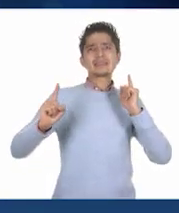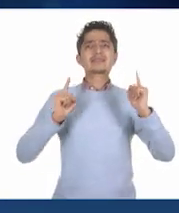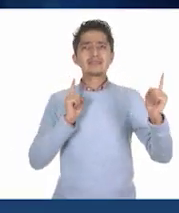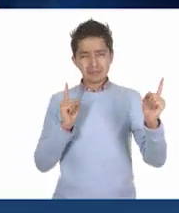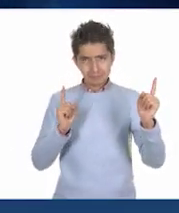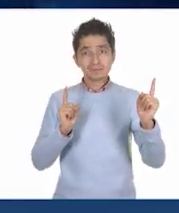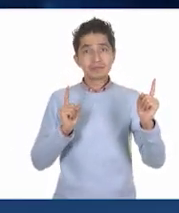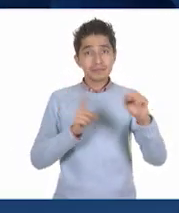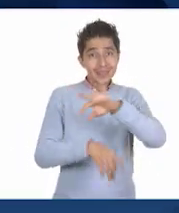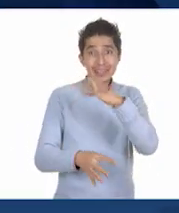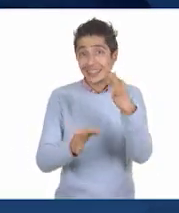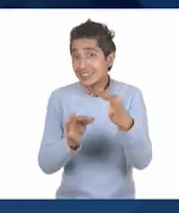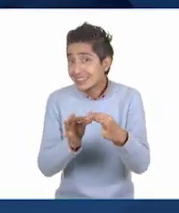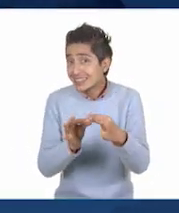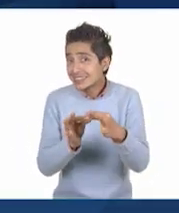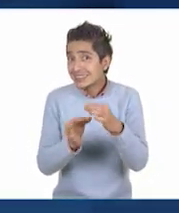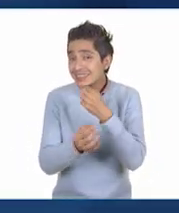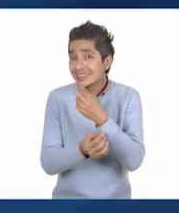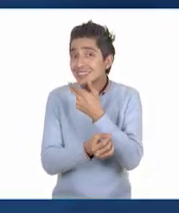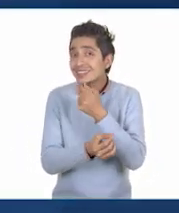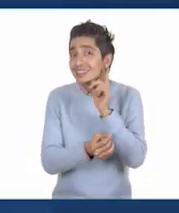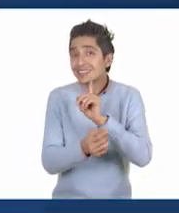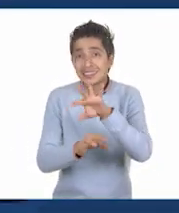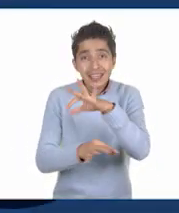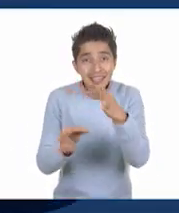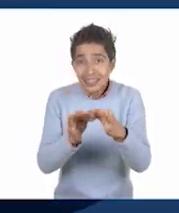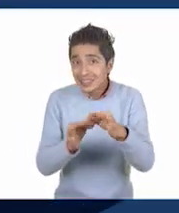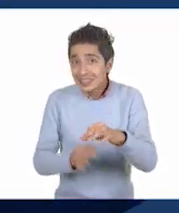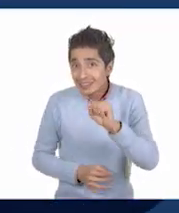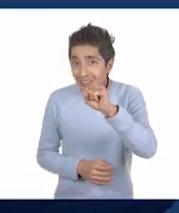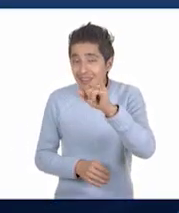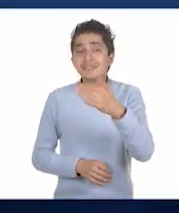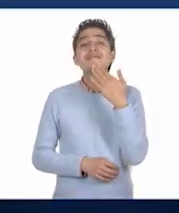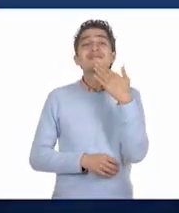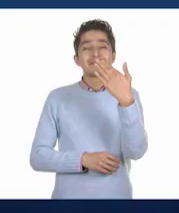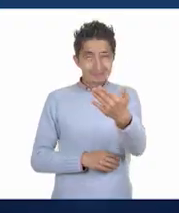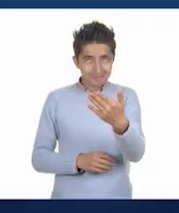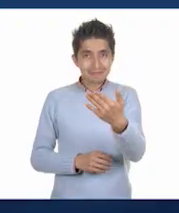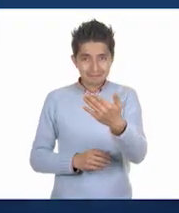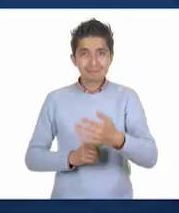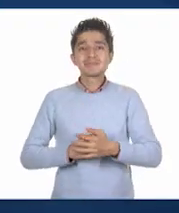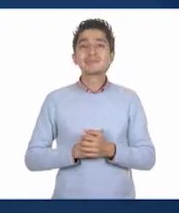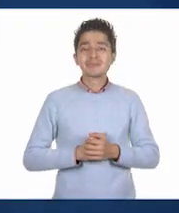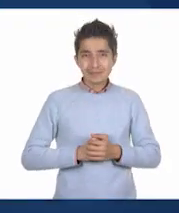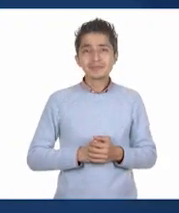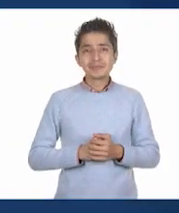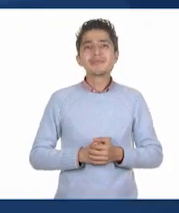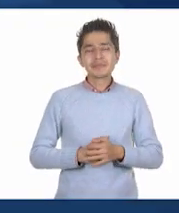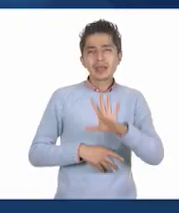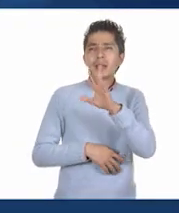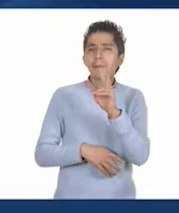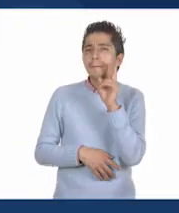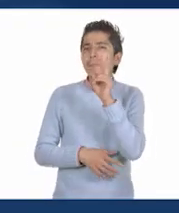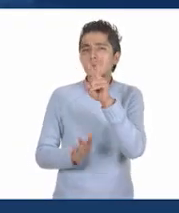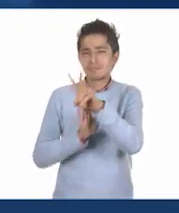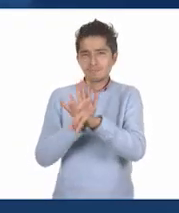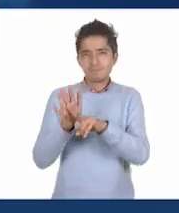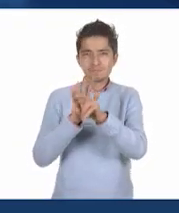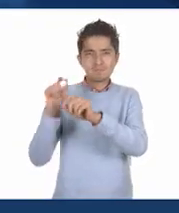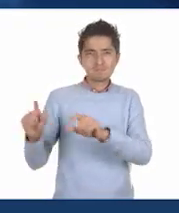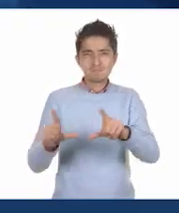distancia. ¿Listas? ¿Listos? ¡Muy bien! ¡Vamos a ver el